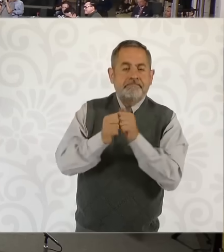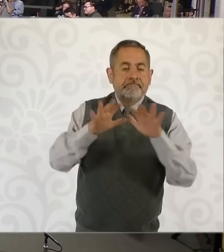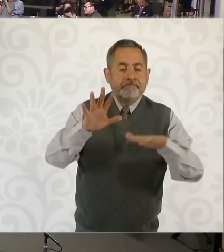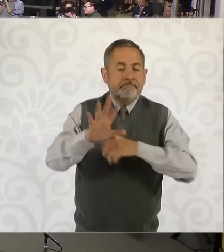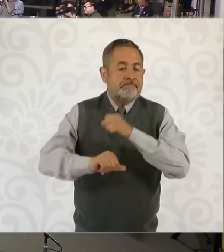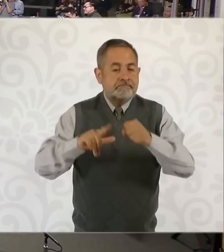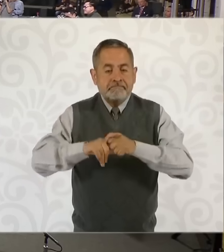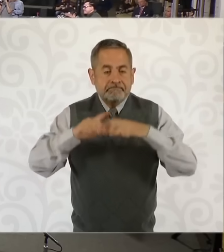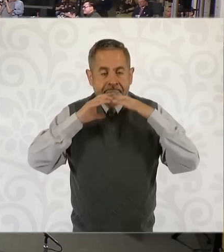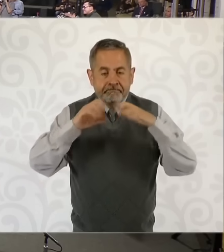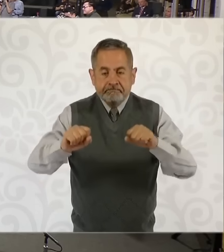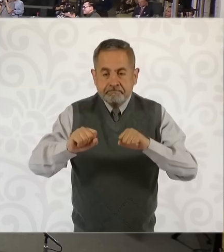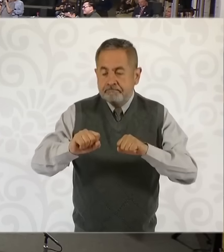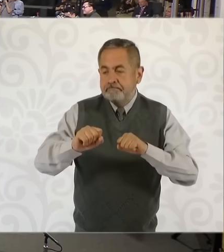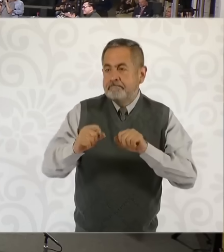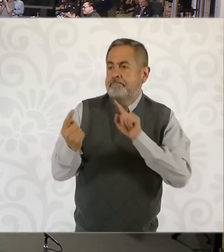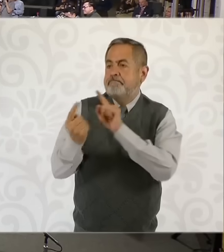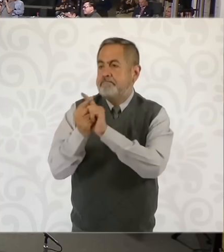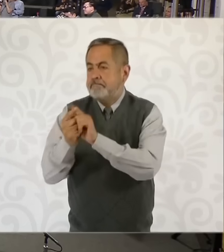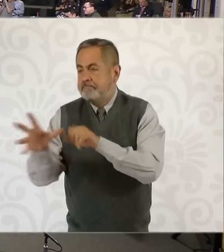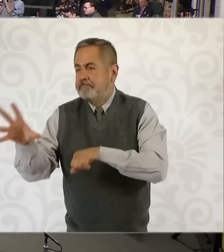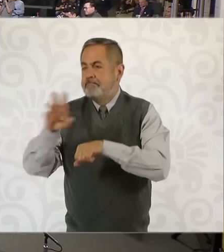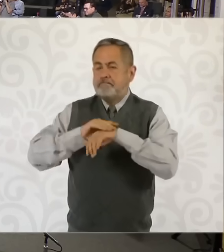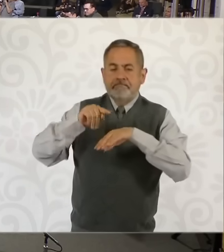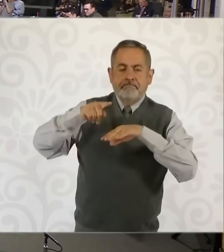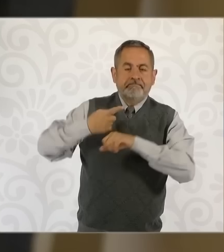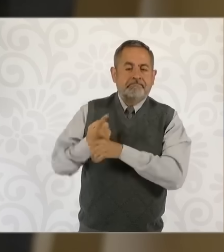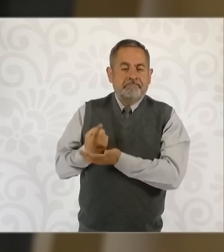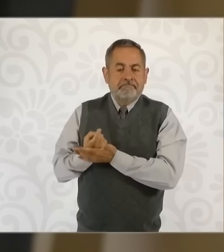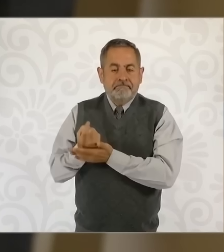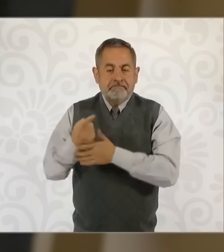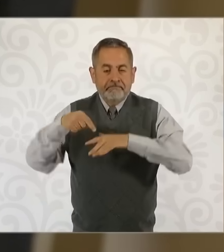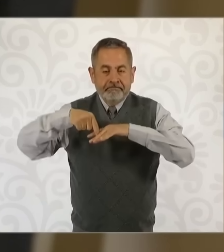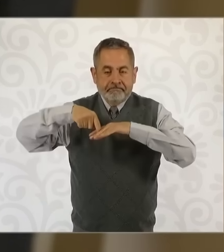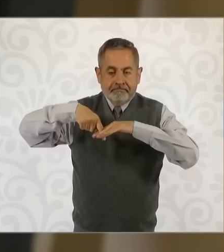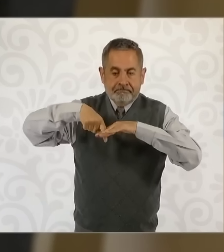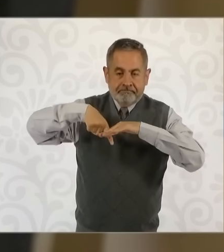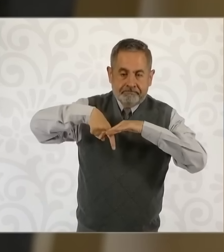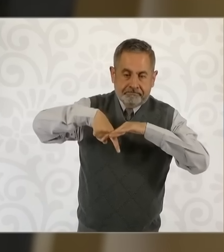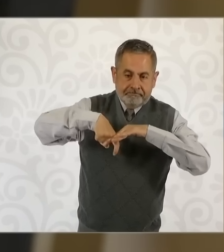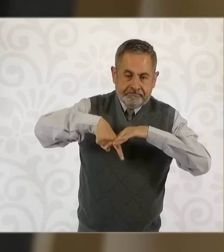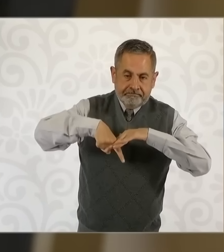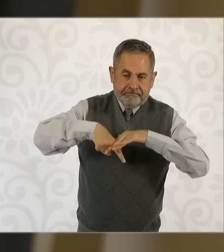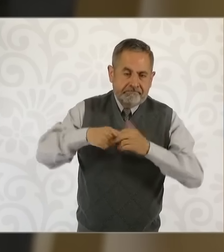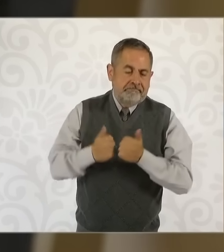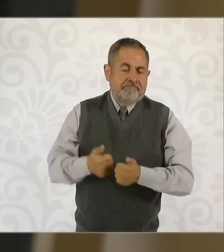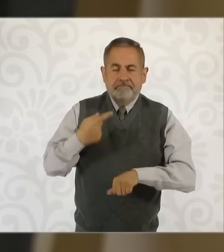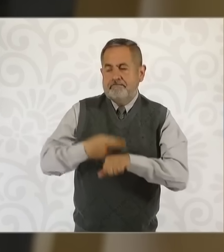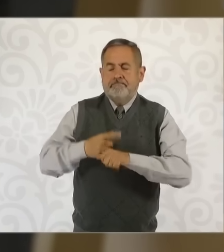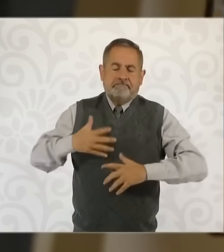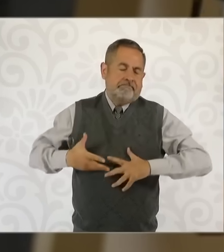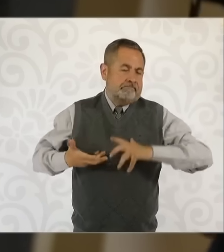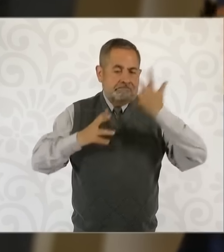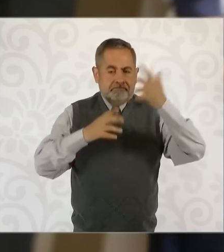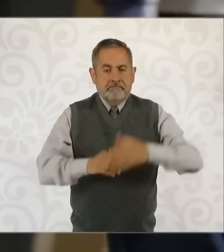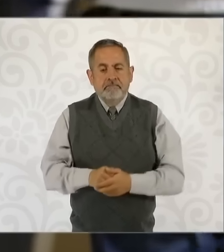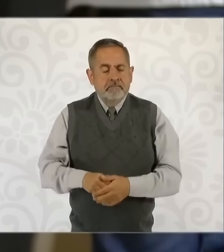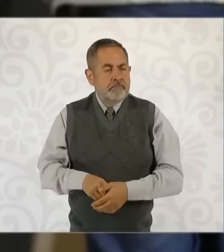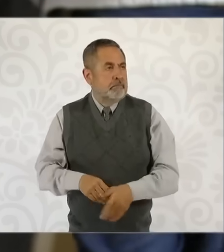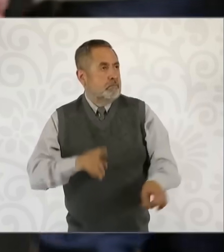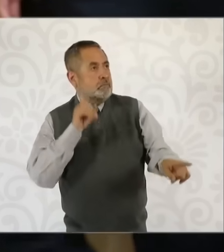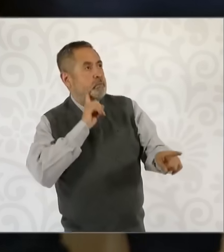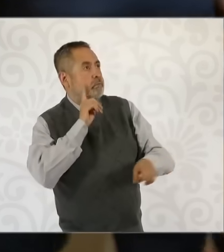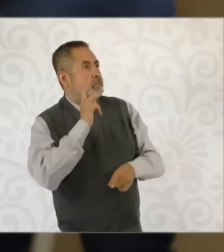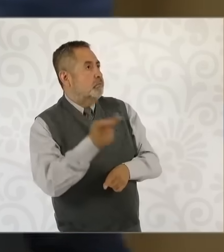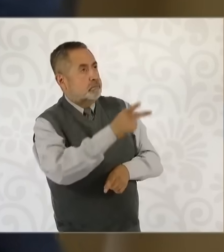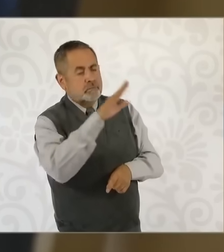enferman. Precisamente sobre el tema del gusano barrenador, el titular de SADER, Julio Verdeguer, informaba